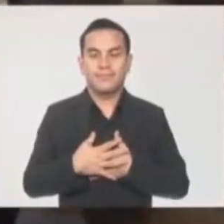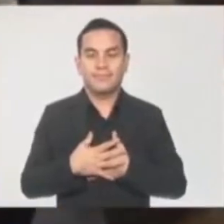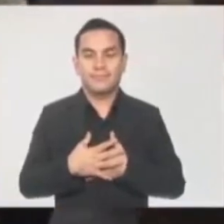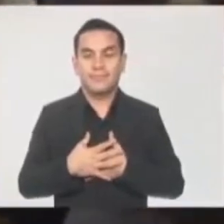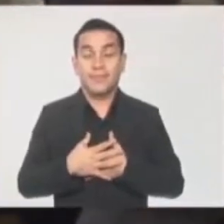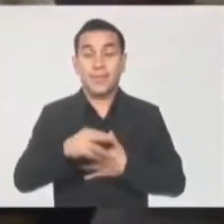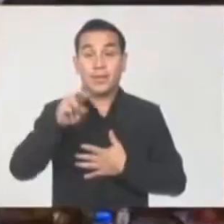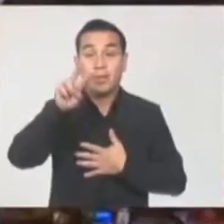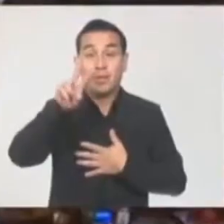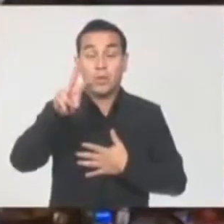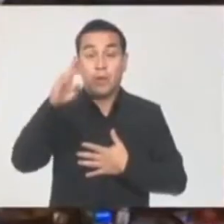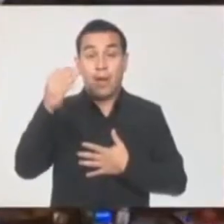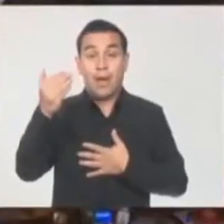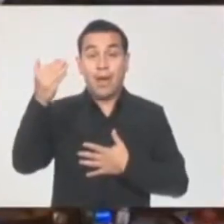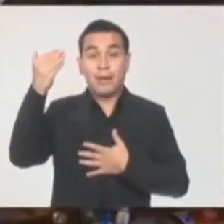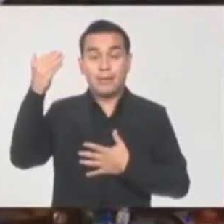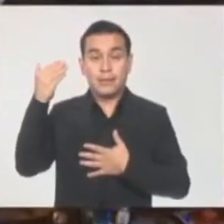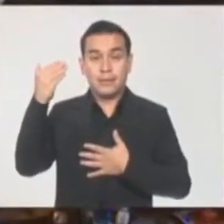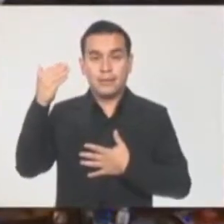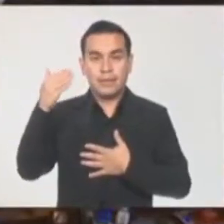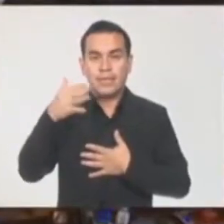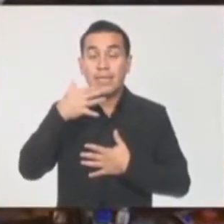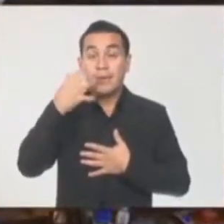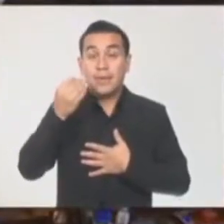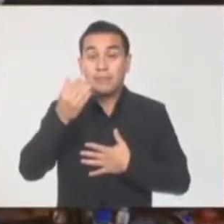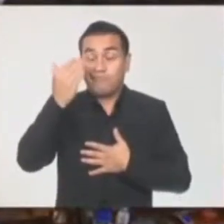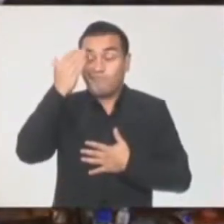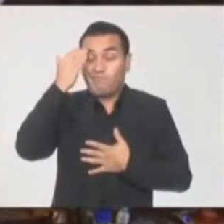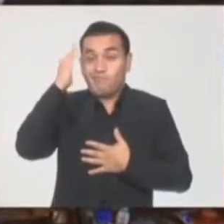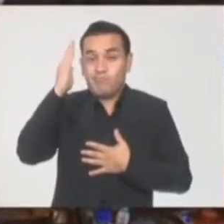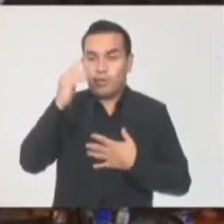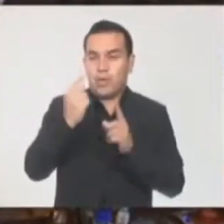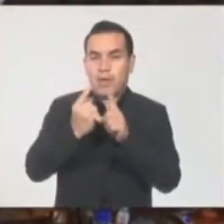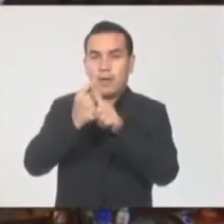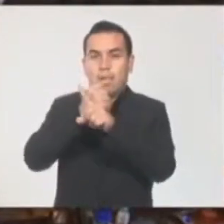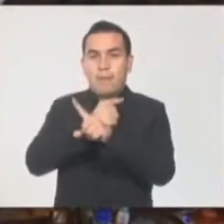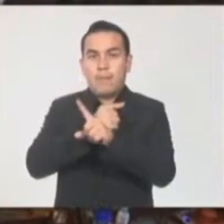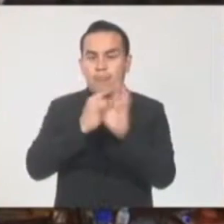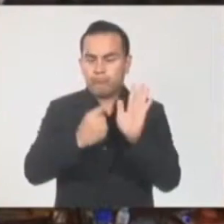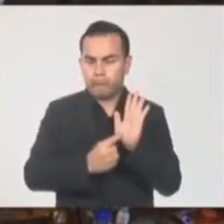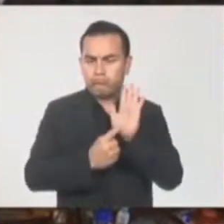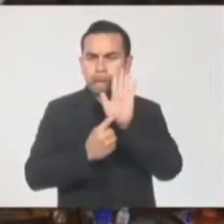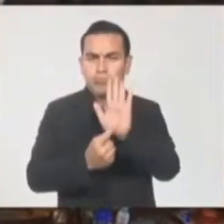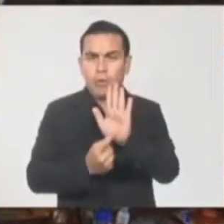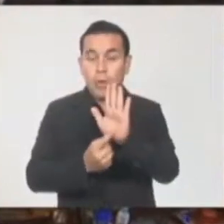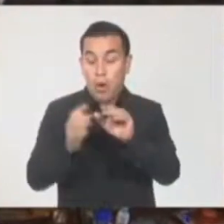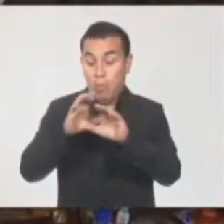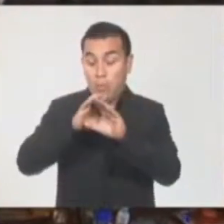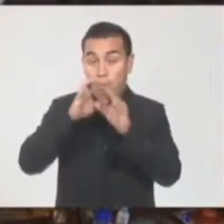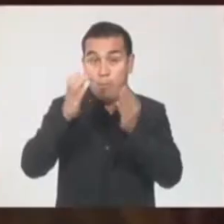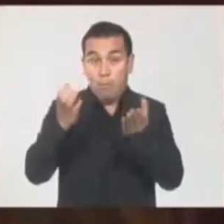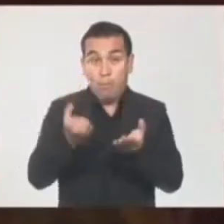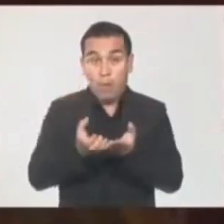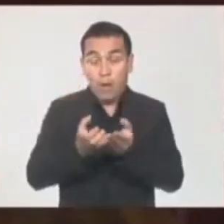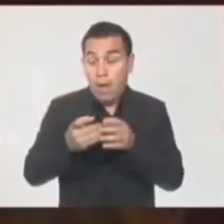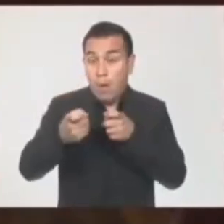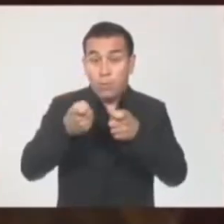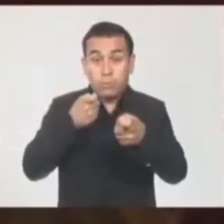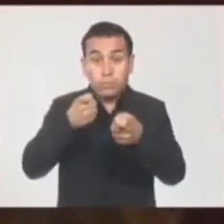Hace 2 años era impensable convertirnos en un ejemplo mundial del buen manejo de la